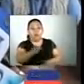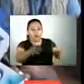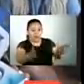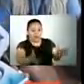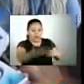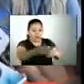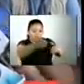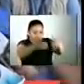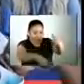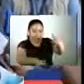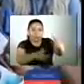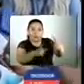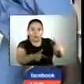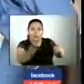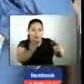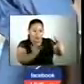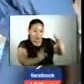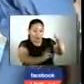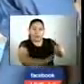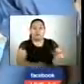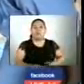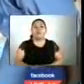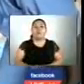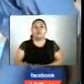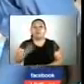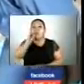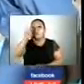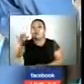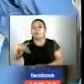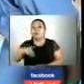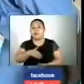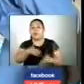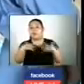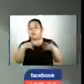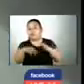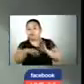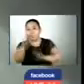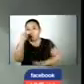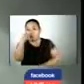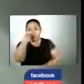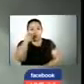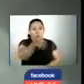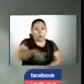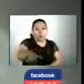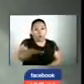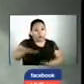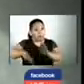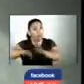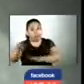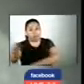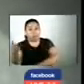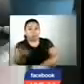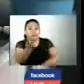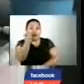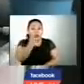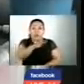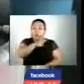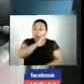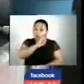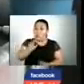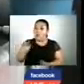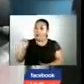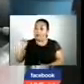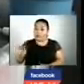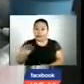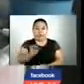es que hace su efecto en las larvas de zancudo las autoridades sanitarias tienen priorizadas alguna zona donde se han registrado las enfermedades y es